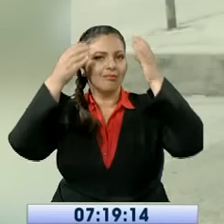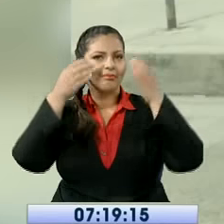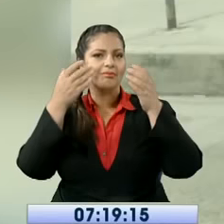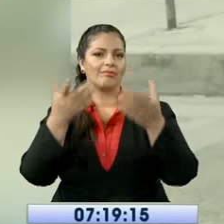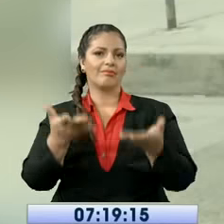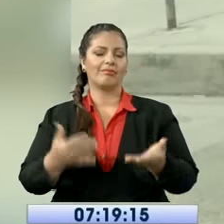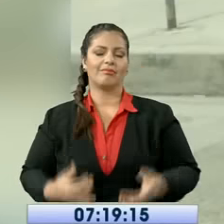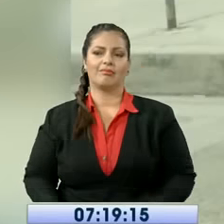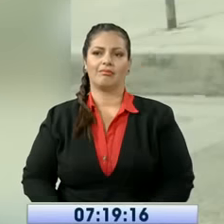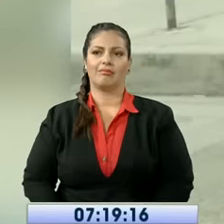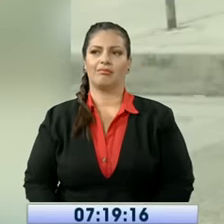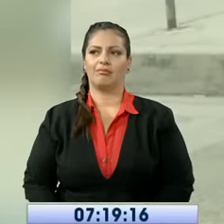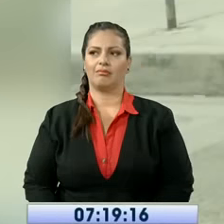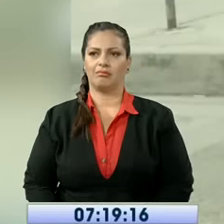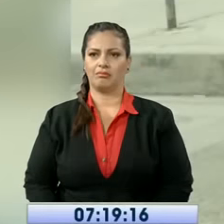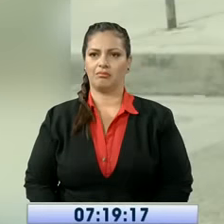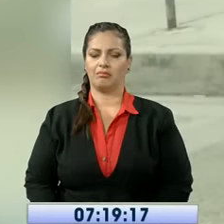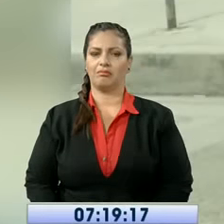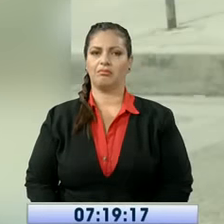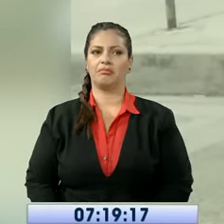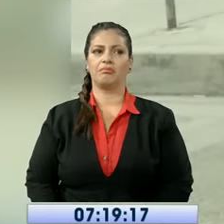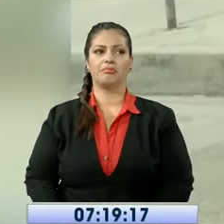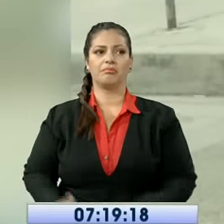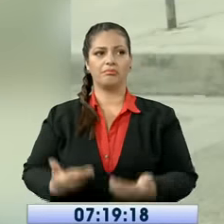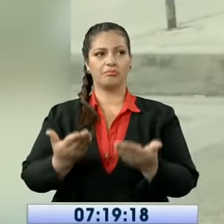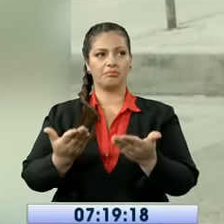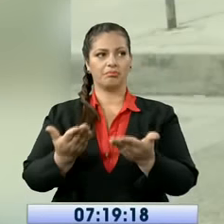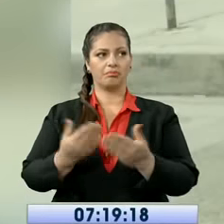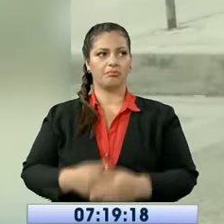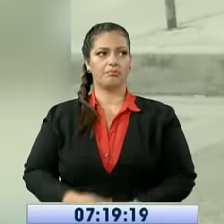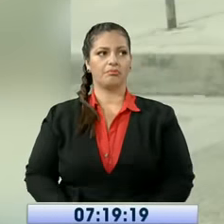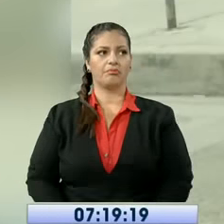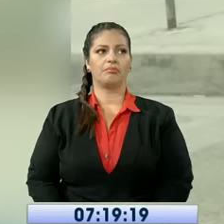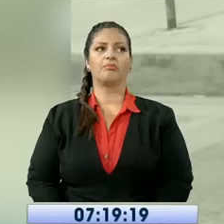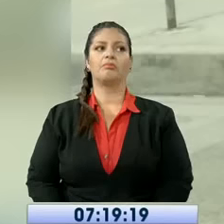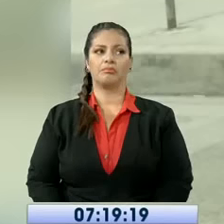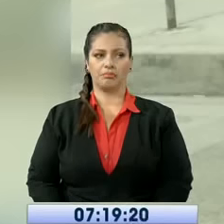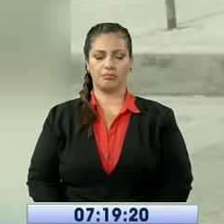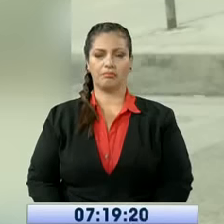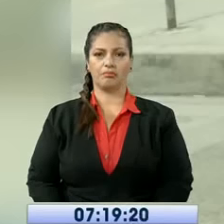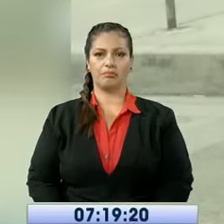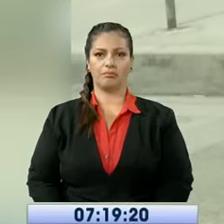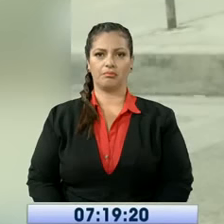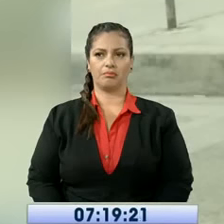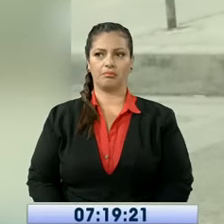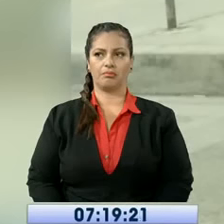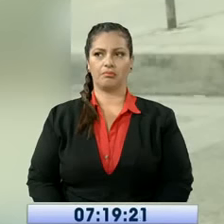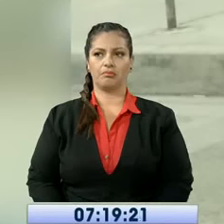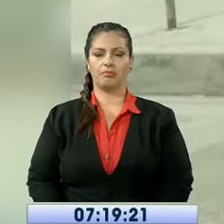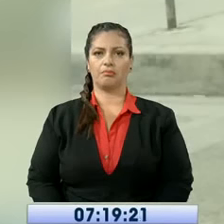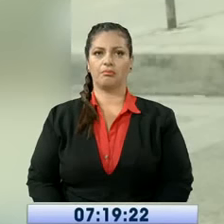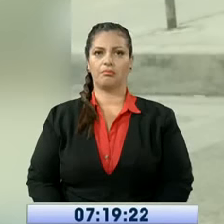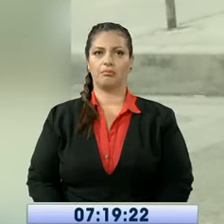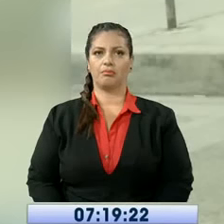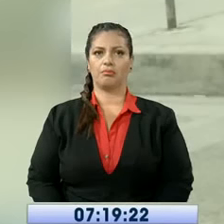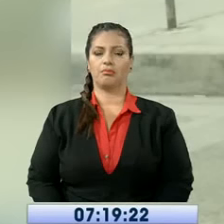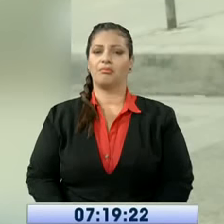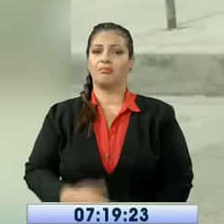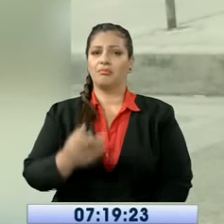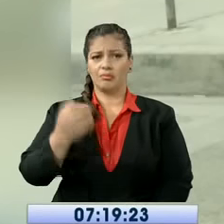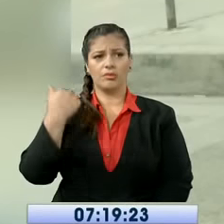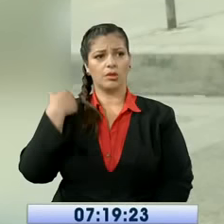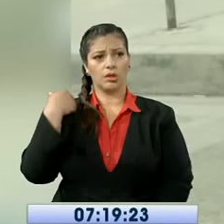y adorno. Adelante, atrás sin casco, ella sin casco y atrás sin casco. Llevan y en los medio, cascos en la... medio otra criatura, no, no. No, Hugo, no, llevan no. Dos cascos, pero de adorno. Pero